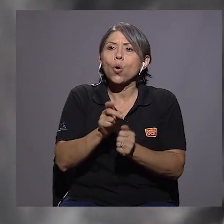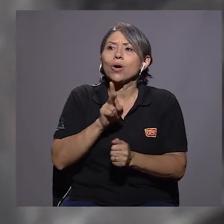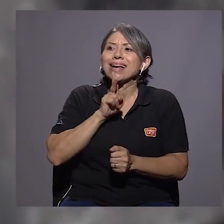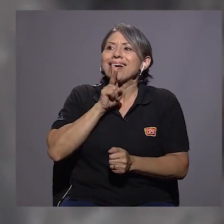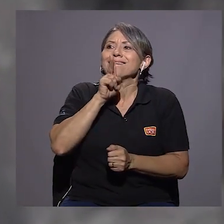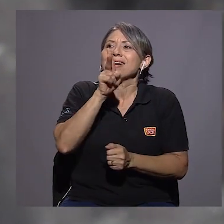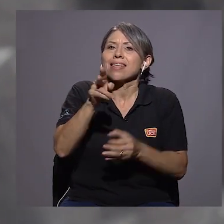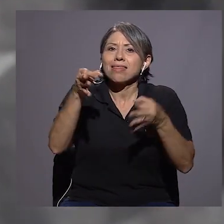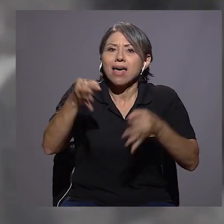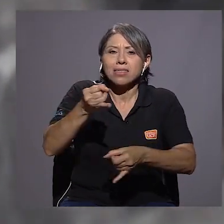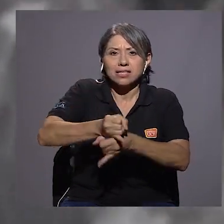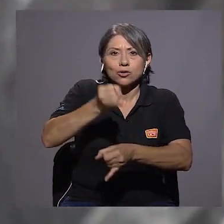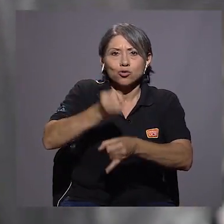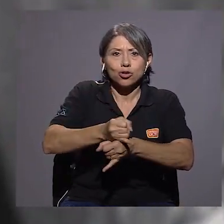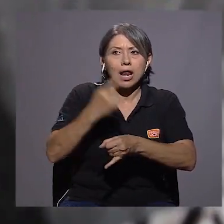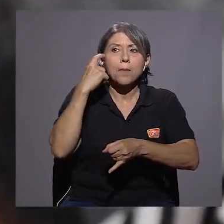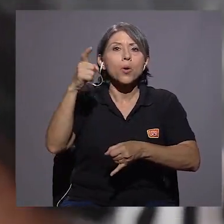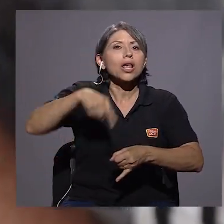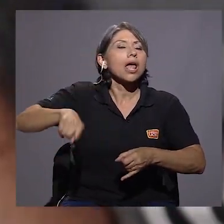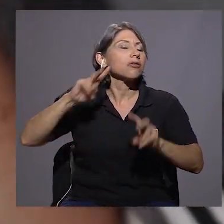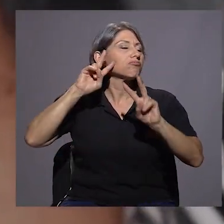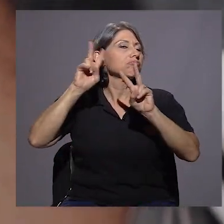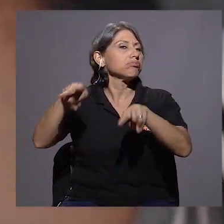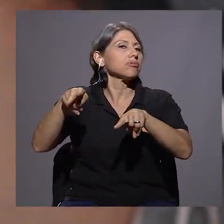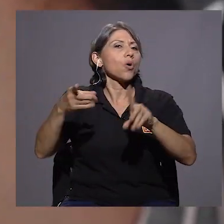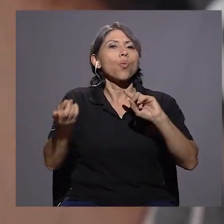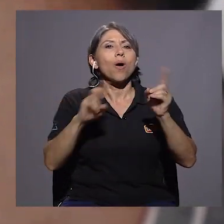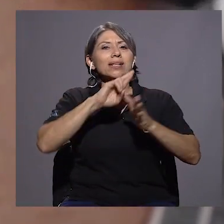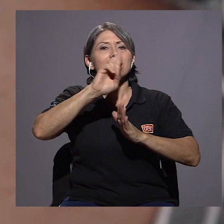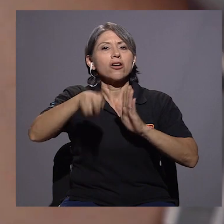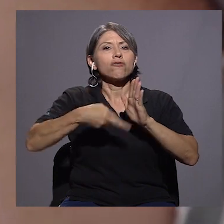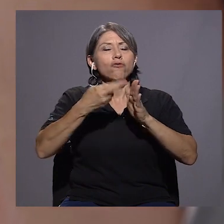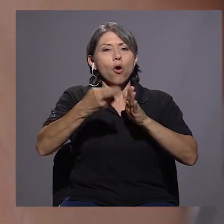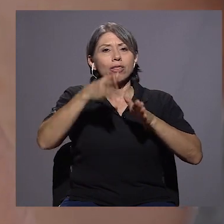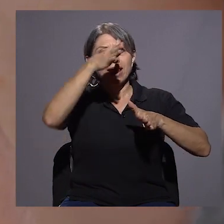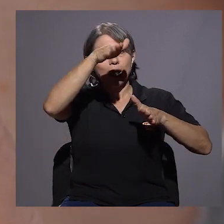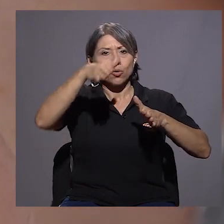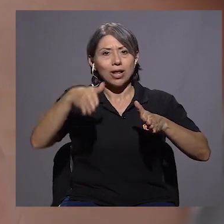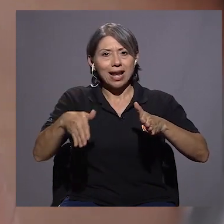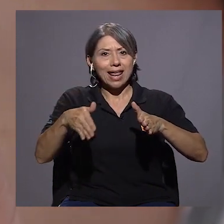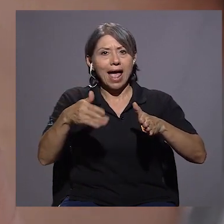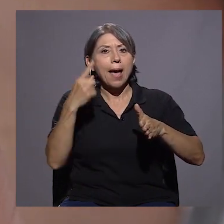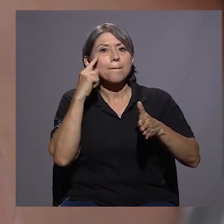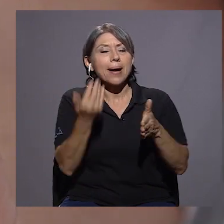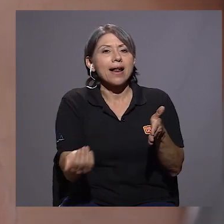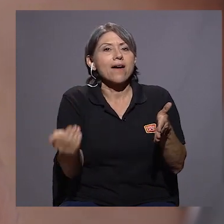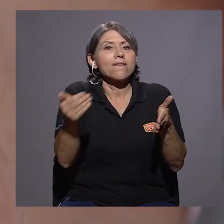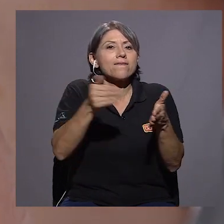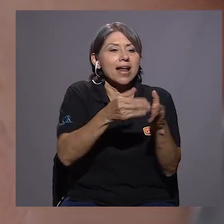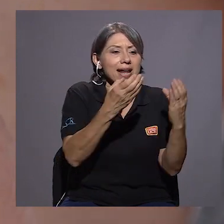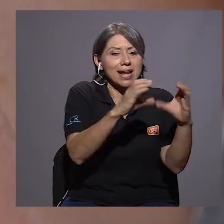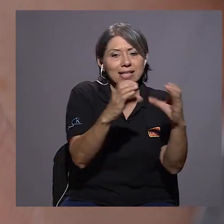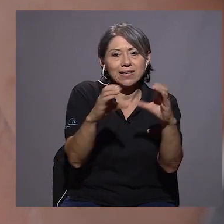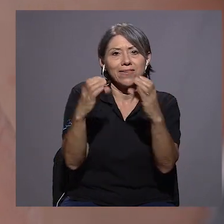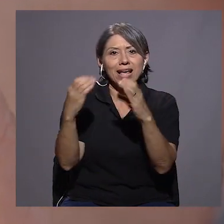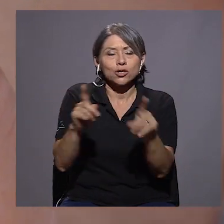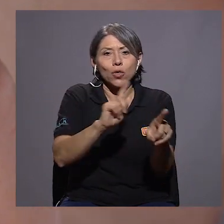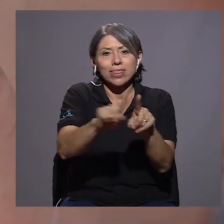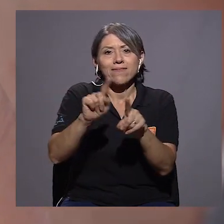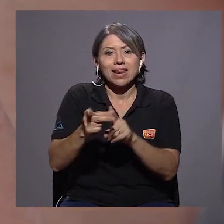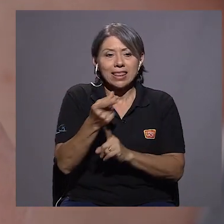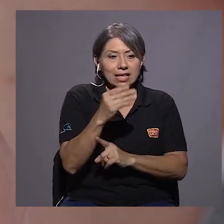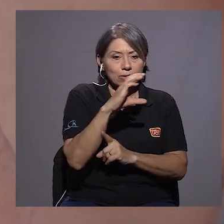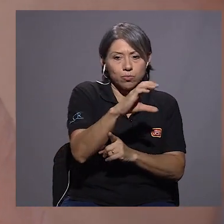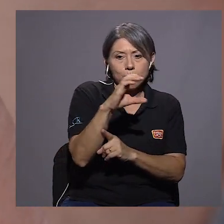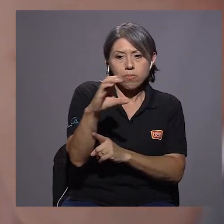que se toma bajo la realidad institucional, haciendo omisión del rol que juega la Contraloría de la República en la reclasificación de